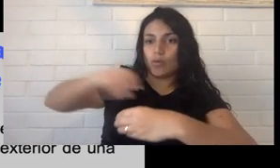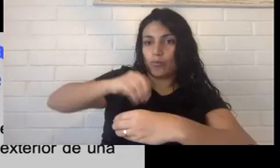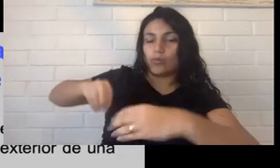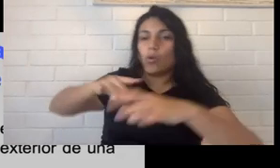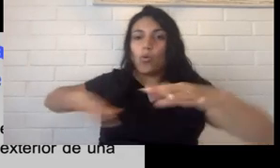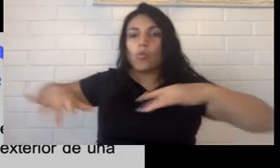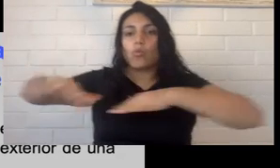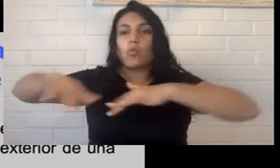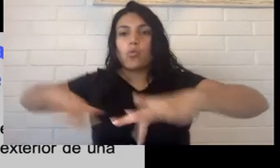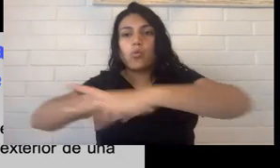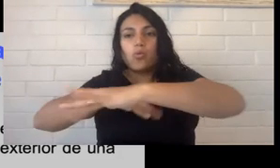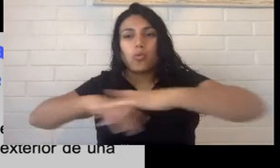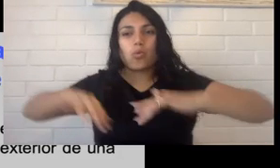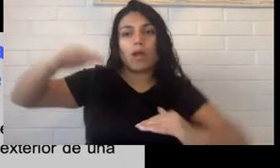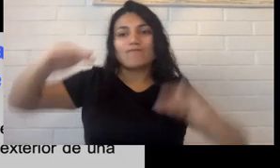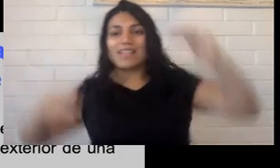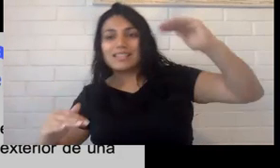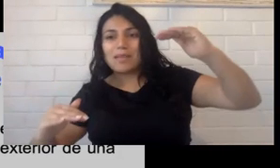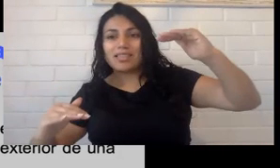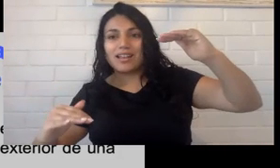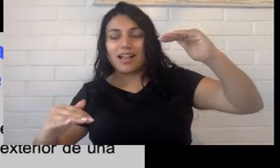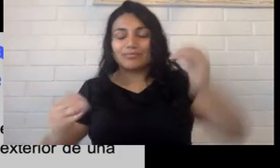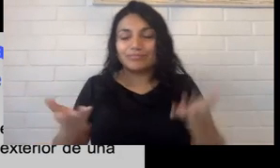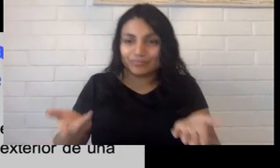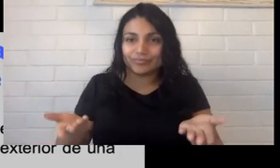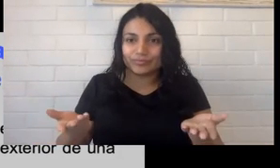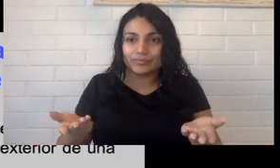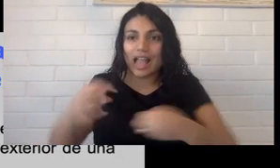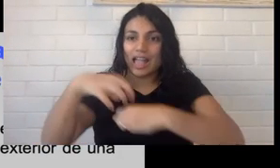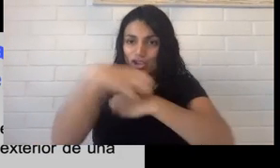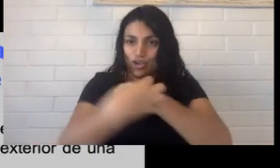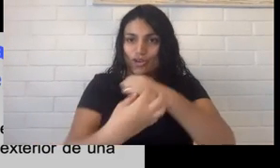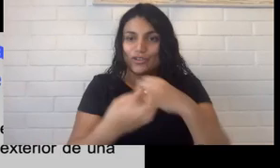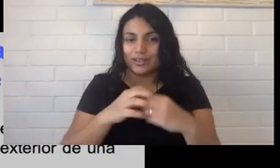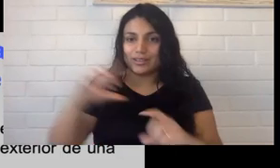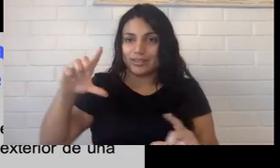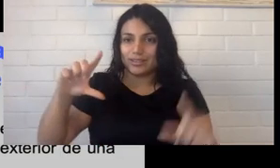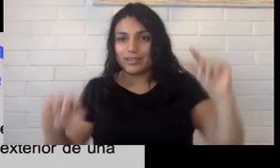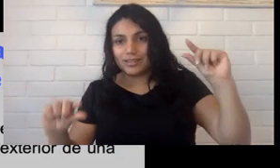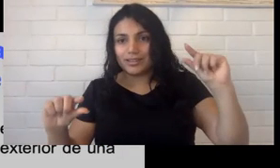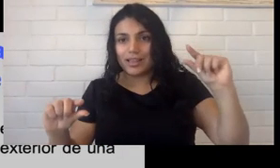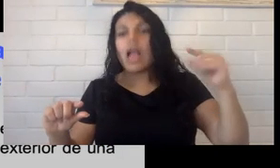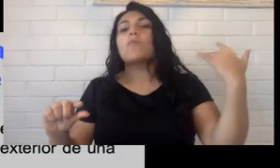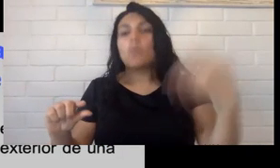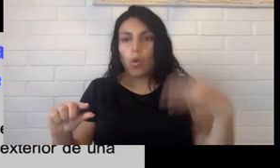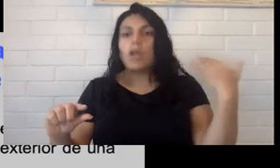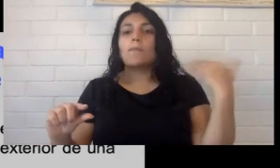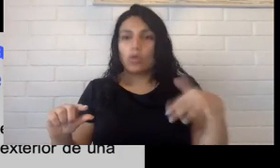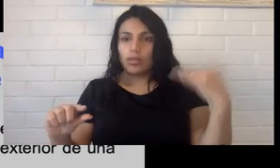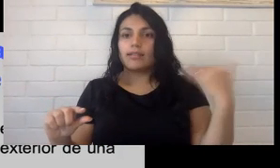distribución asimétrica de los iones. Y esa distribución asimétrica de los iones es muy